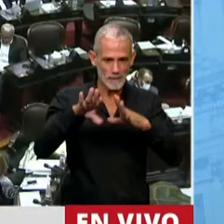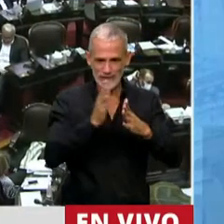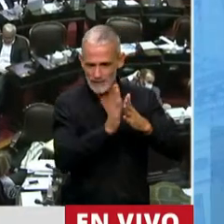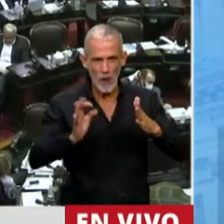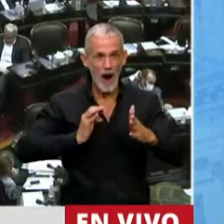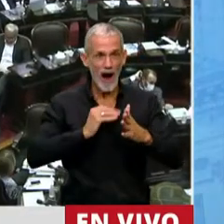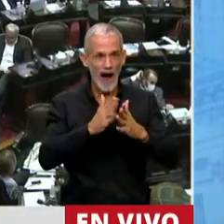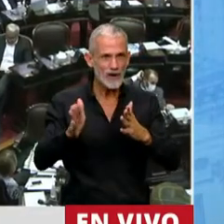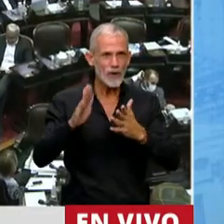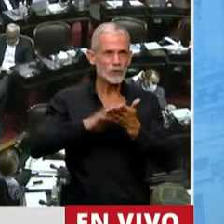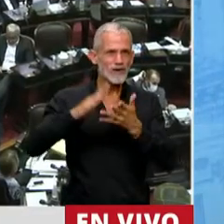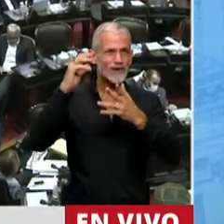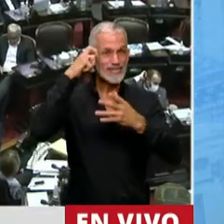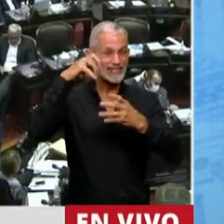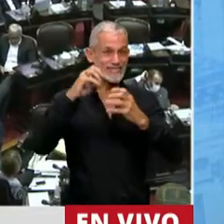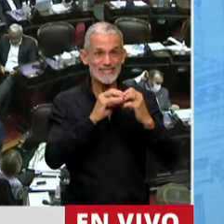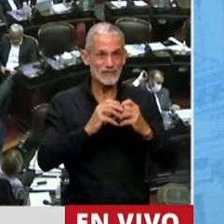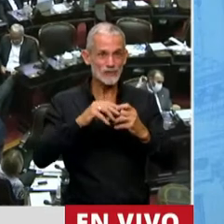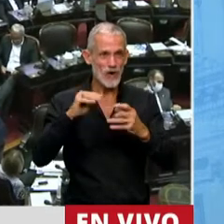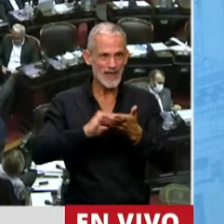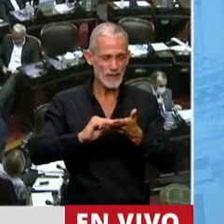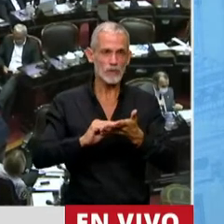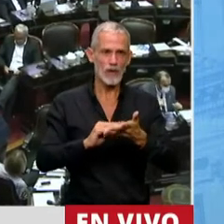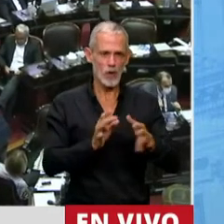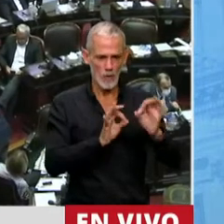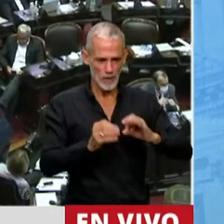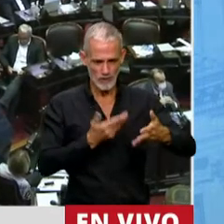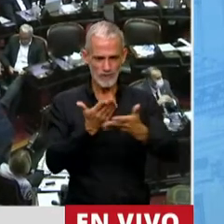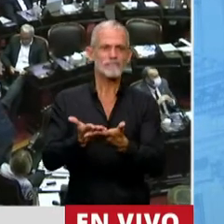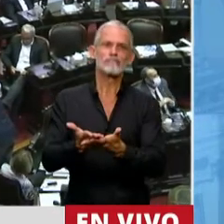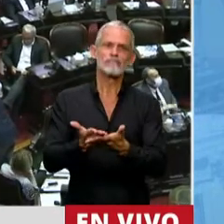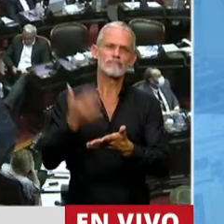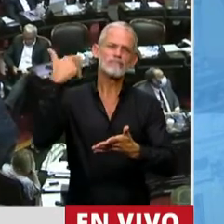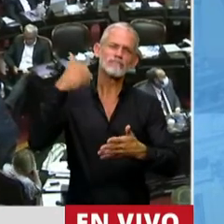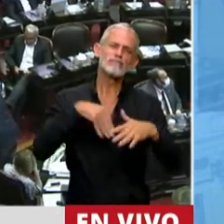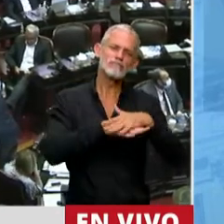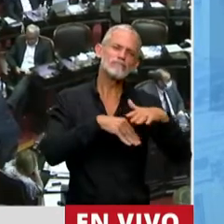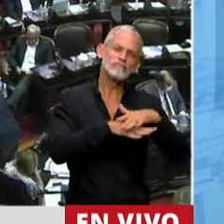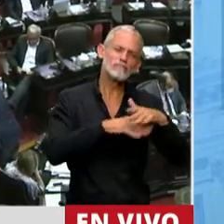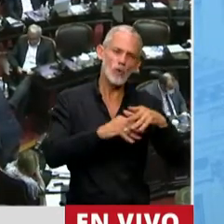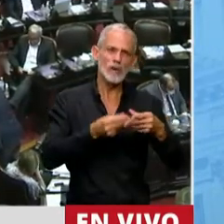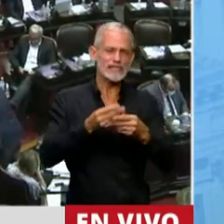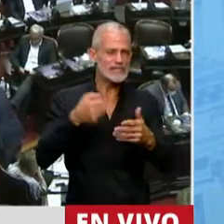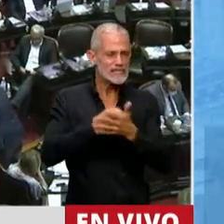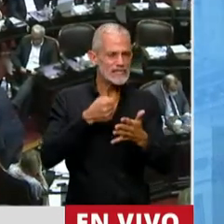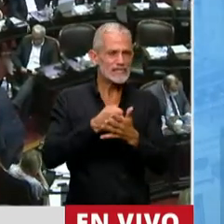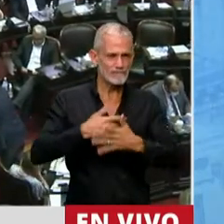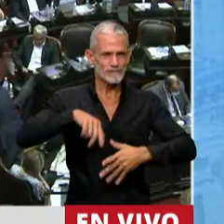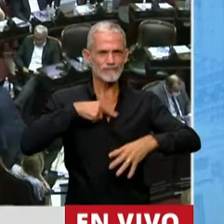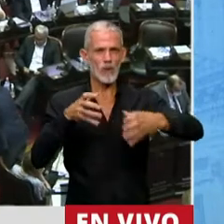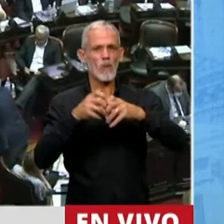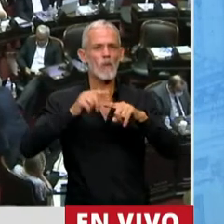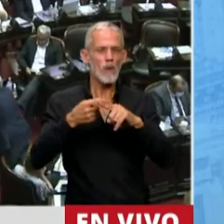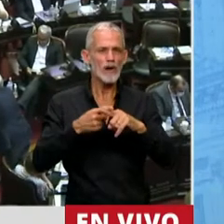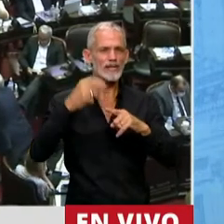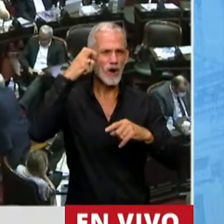legislativo con la consideración de este proyecto que estaba pendiente y que tanto insistimos desde nuestro bloque que